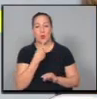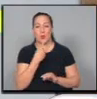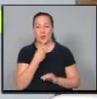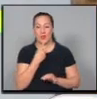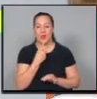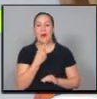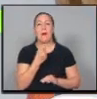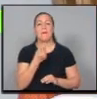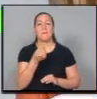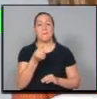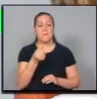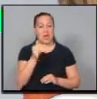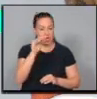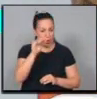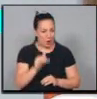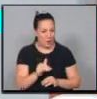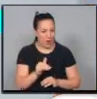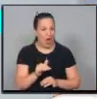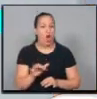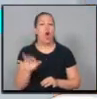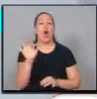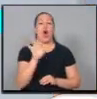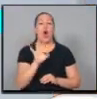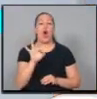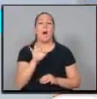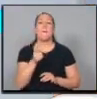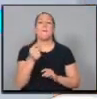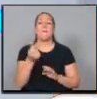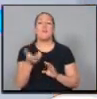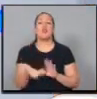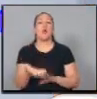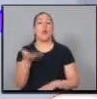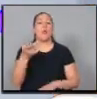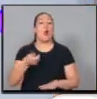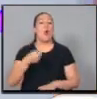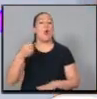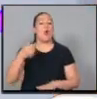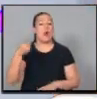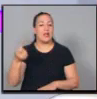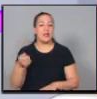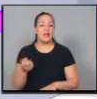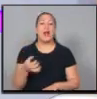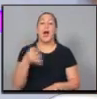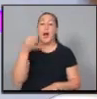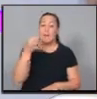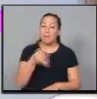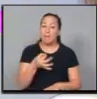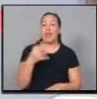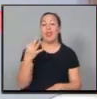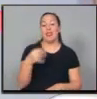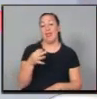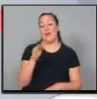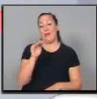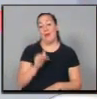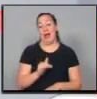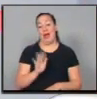el precio, bueno, al contado o en realidad va a subir el precio en cuotas? La idea es que baje. Bueno, ojalá. A